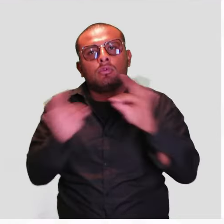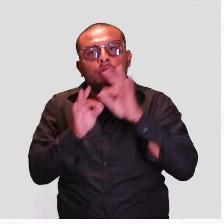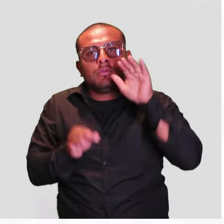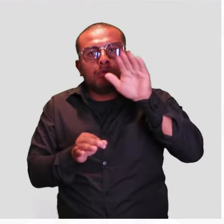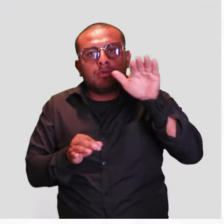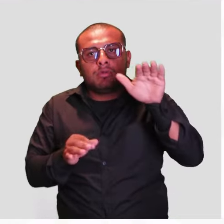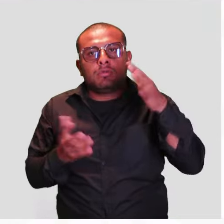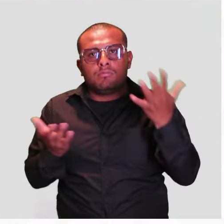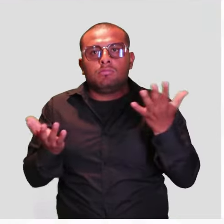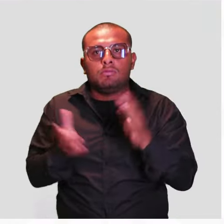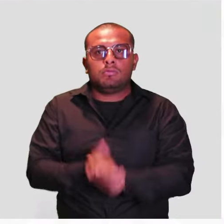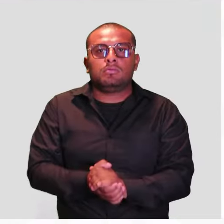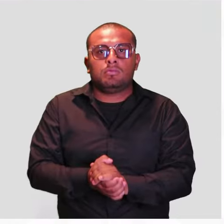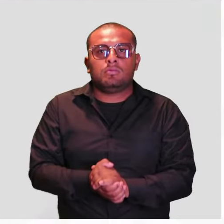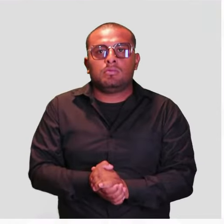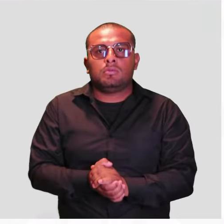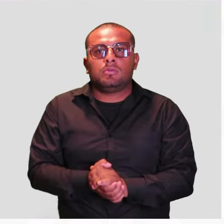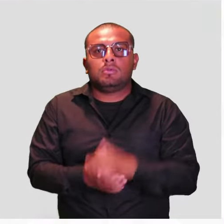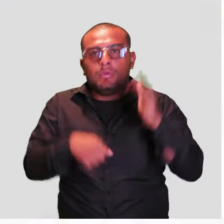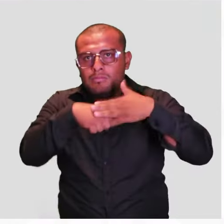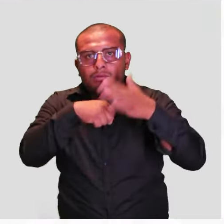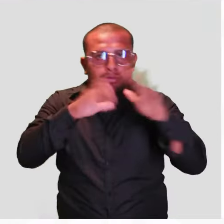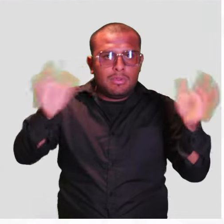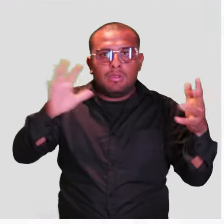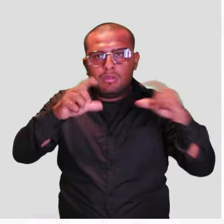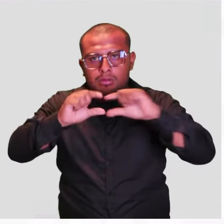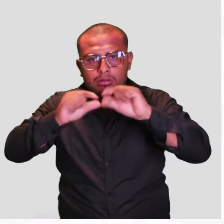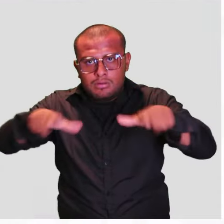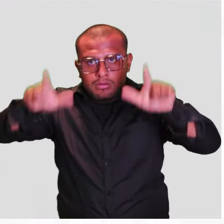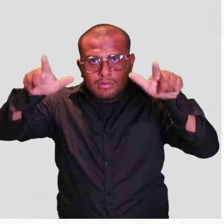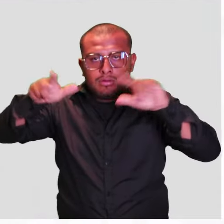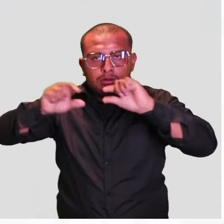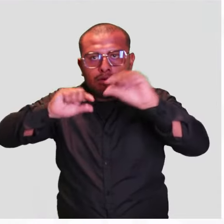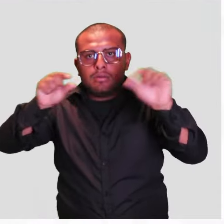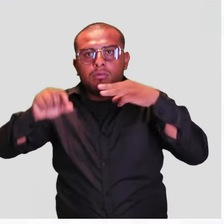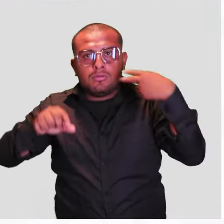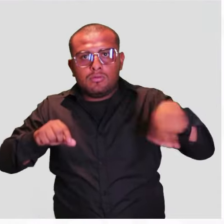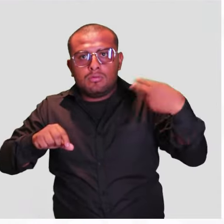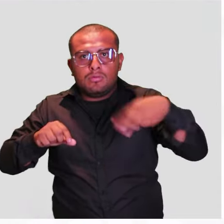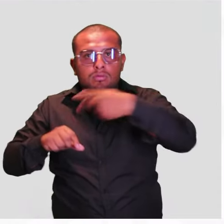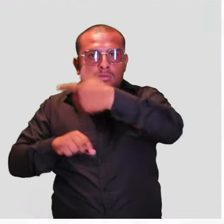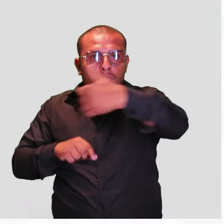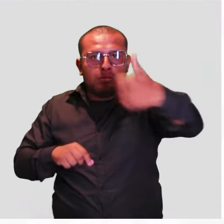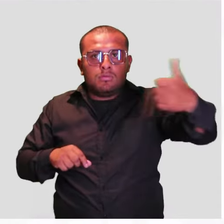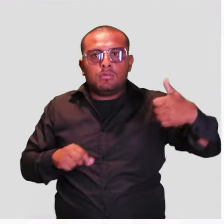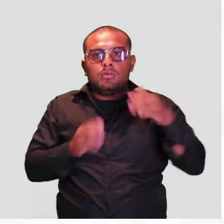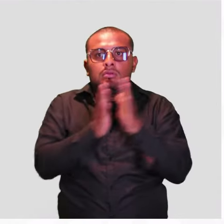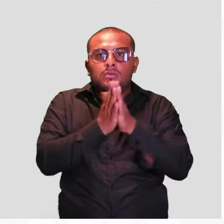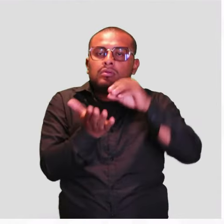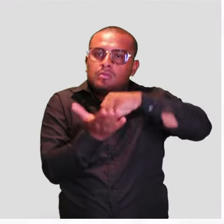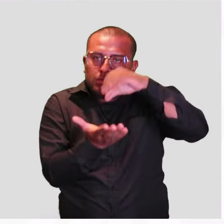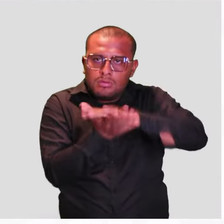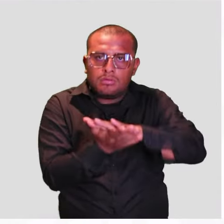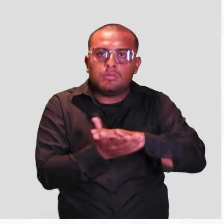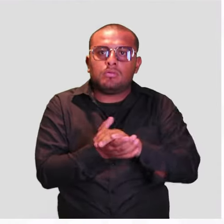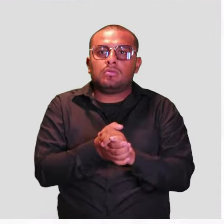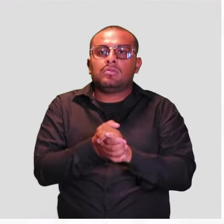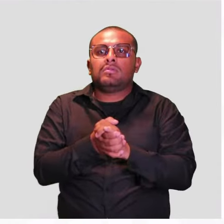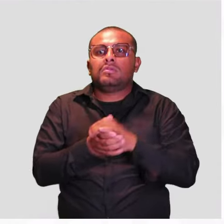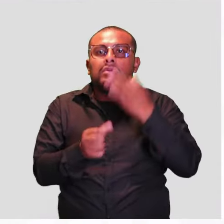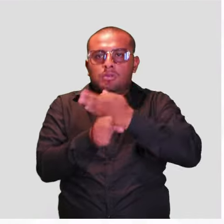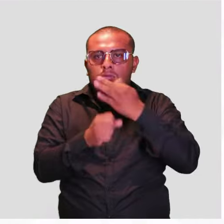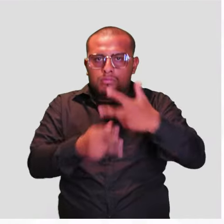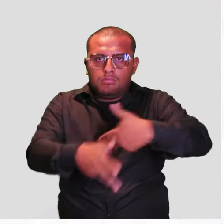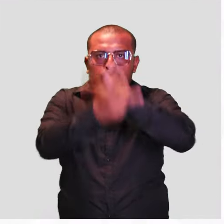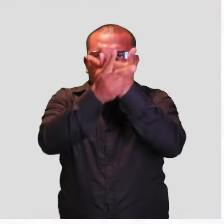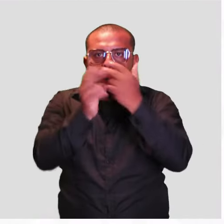sigamos invitándolos a que se registren en este chat de la plataforma de la videoconferencia, mi querida Isabel.